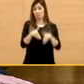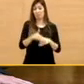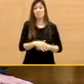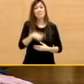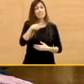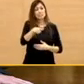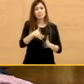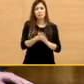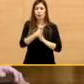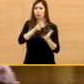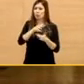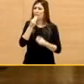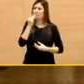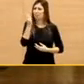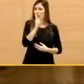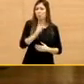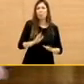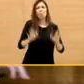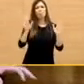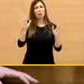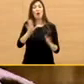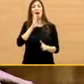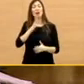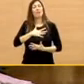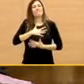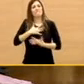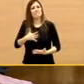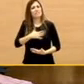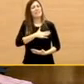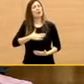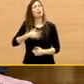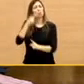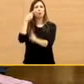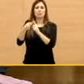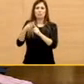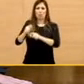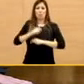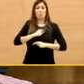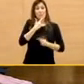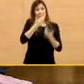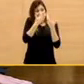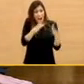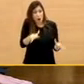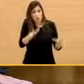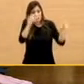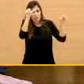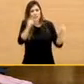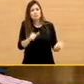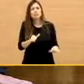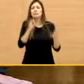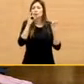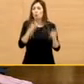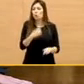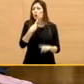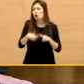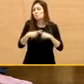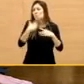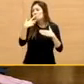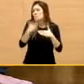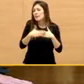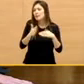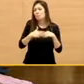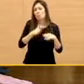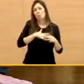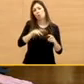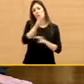Sin embargo, el optimismo de la voluntad porque creo que, a pesar de todo eso, hay mimbres para intentar un acuerdo sobre bases